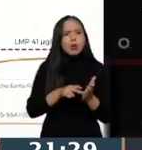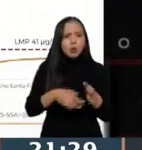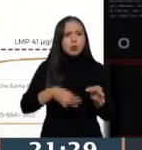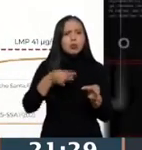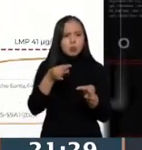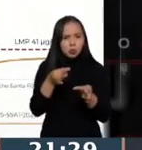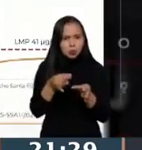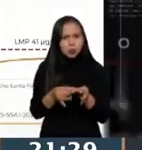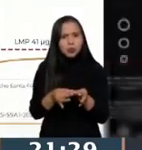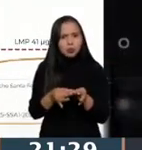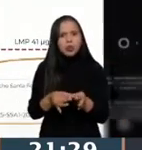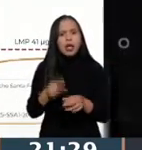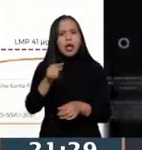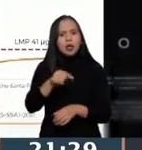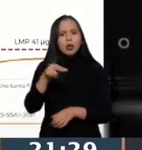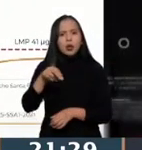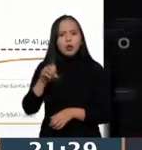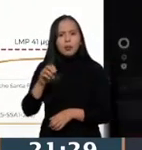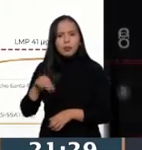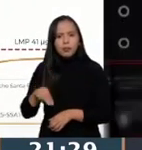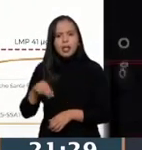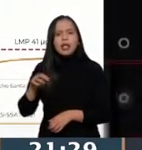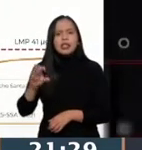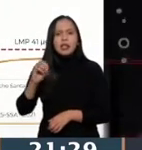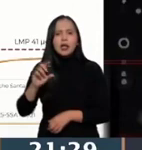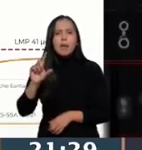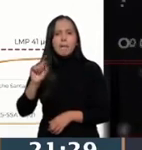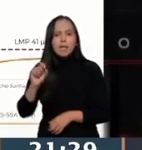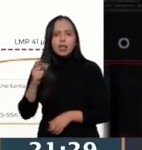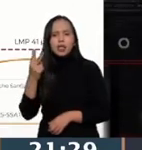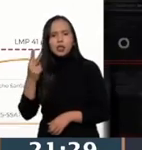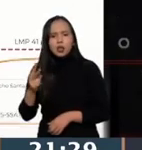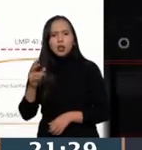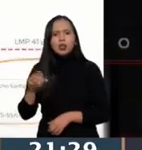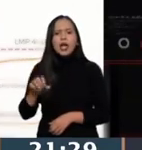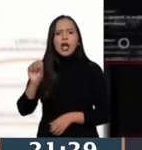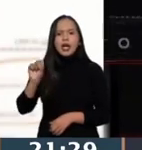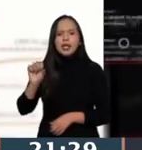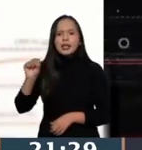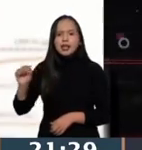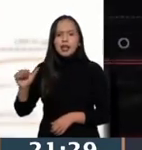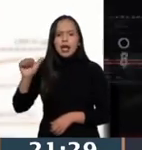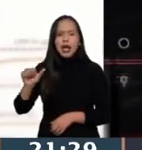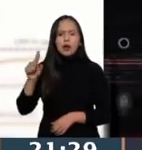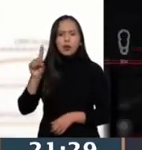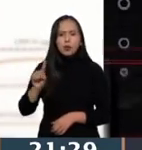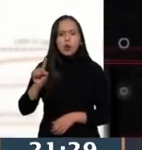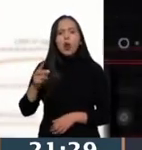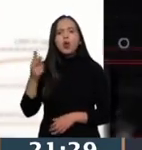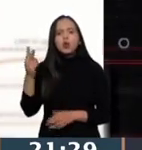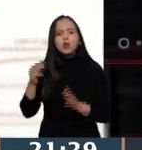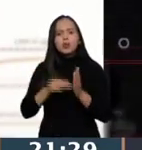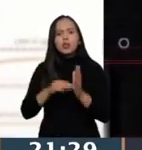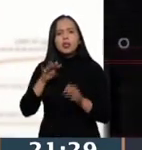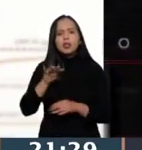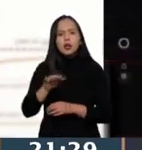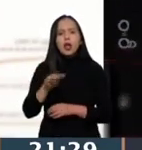en las normas NOM 022 SSA1 2019 y NOM